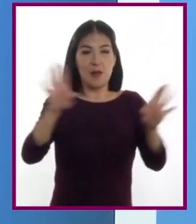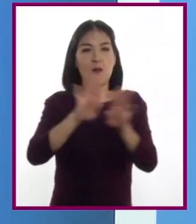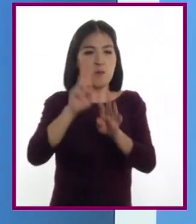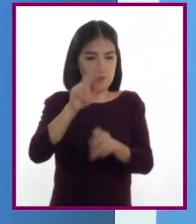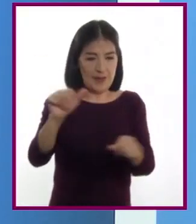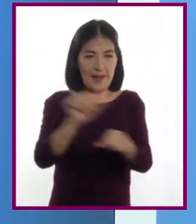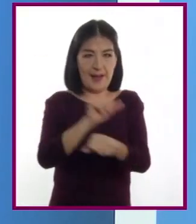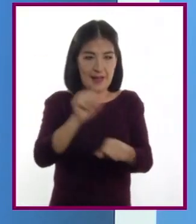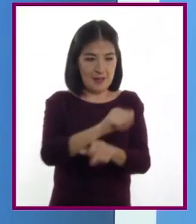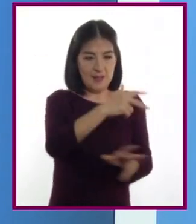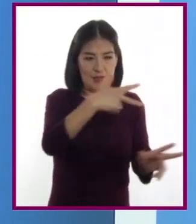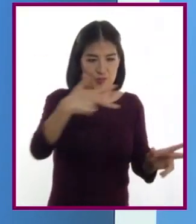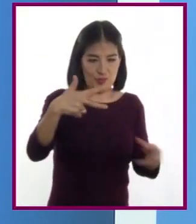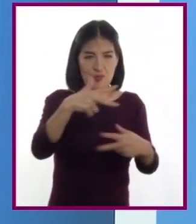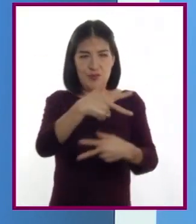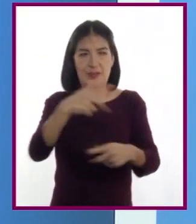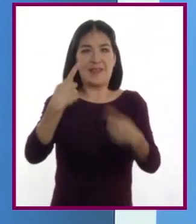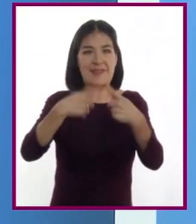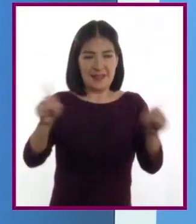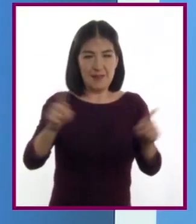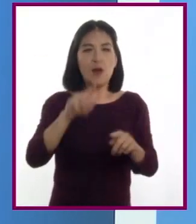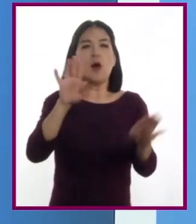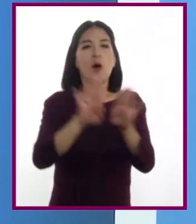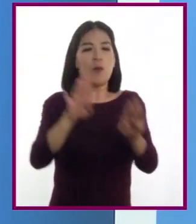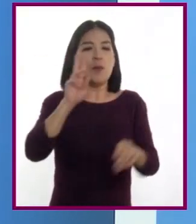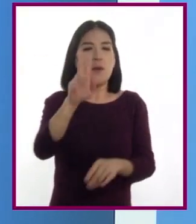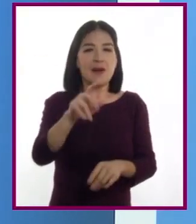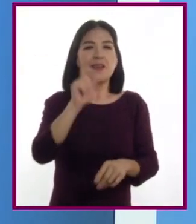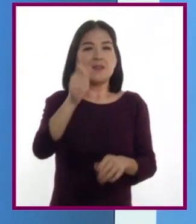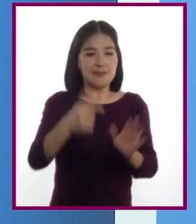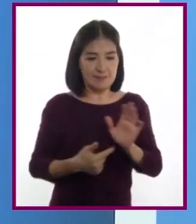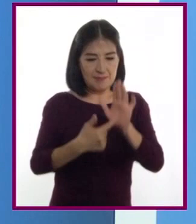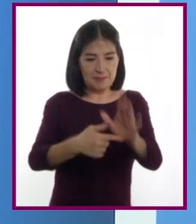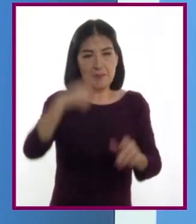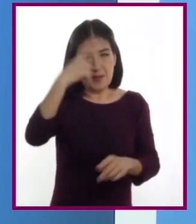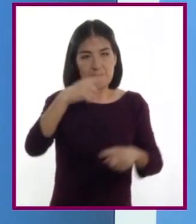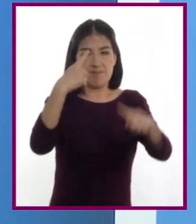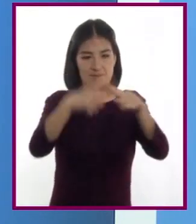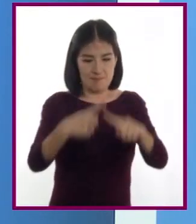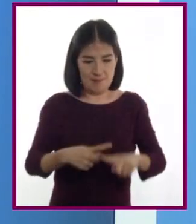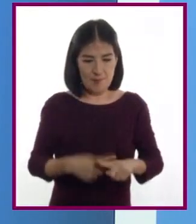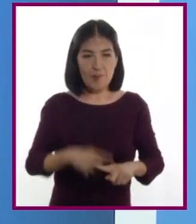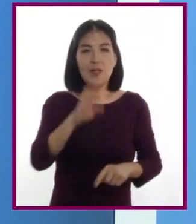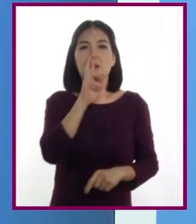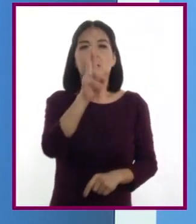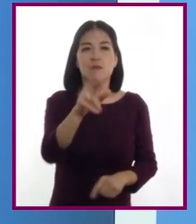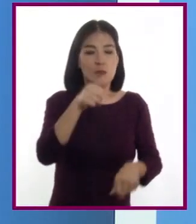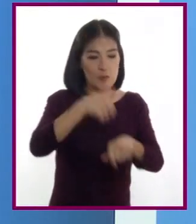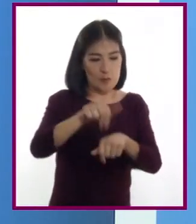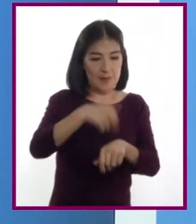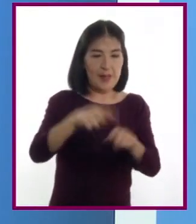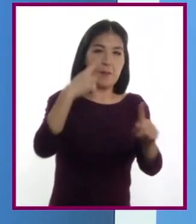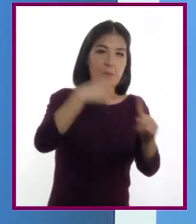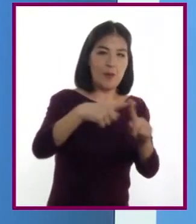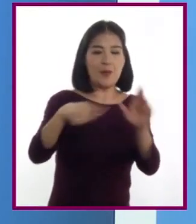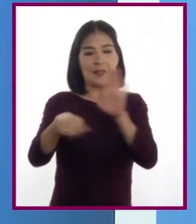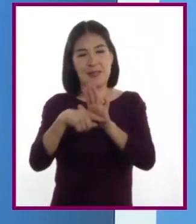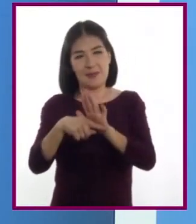los utilizaremos para representar y justificar los resultados de multiplicar números positivos y